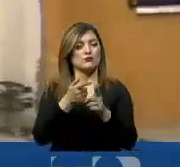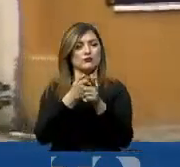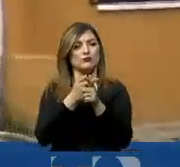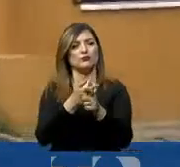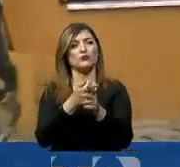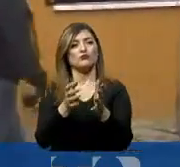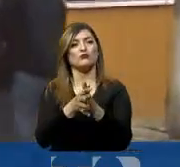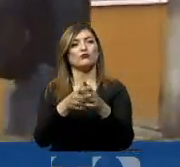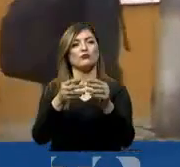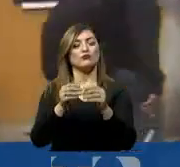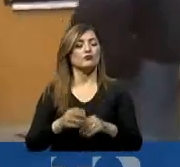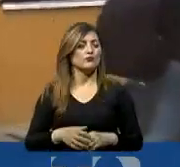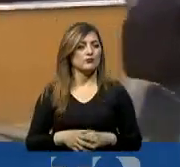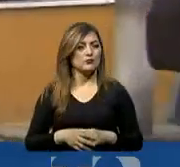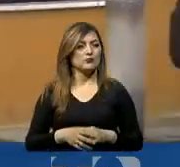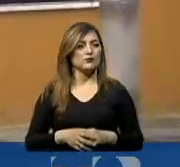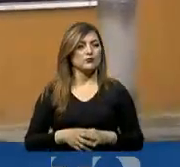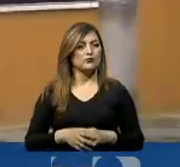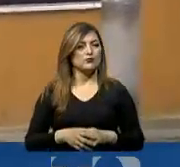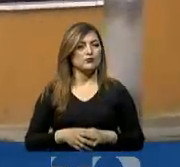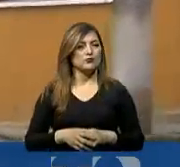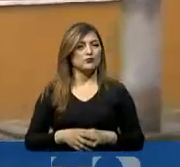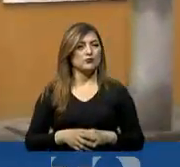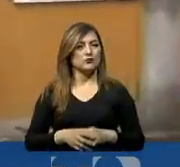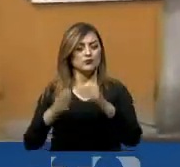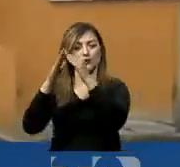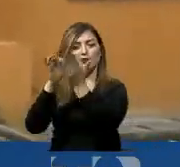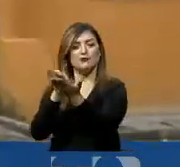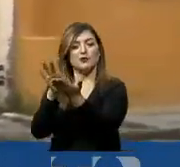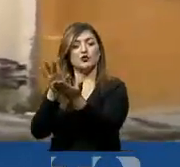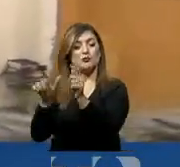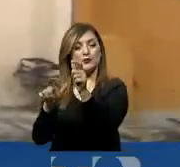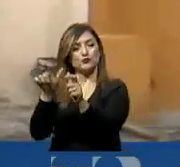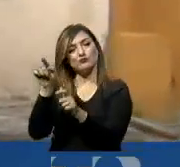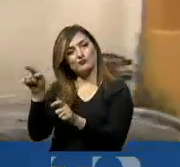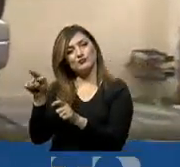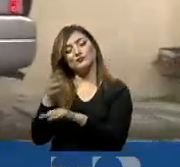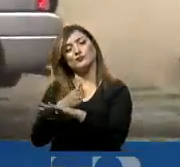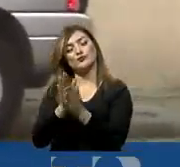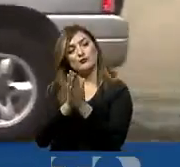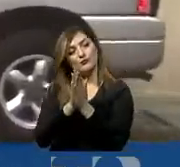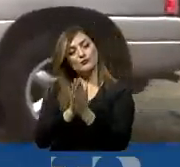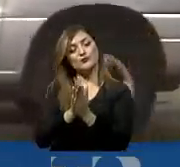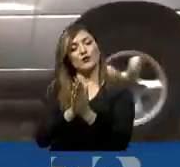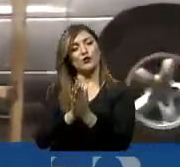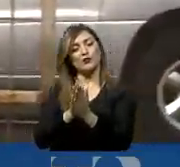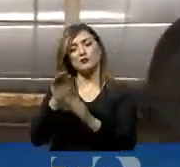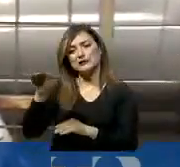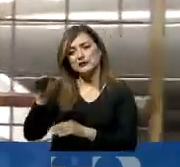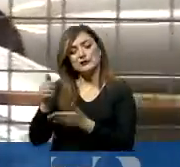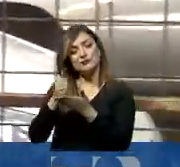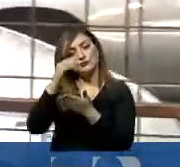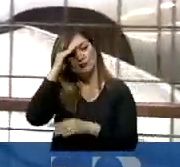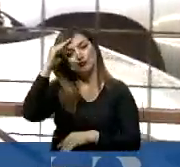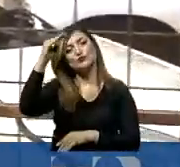del caso. Lo más pertinente, creo yo, es el desalojo de la casa, porque ya se les ha solicitado reiteradas veces que nos ayude,